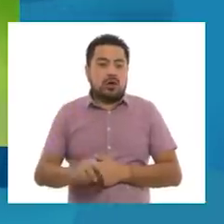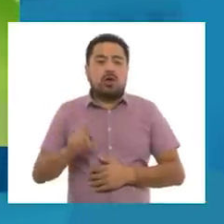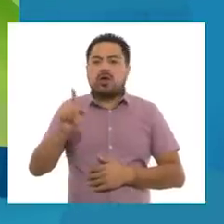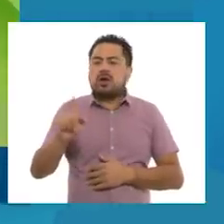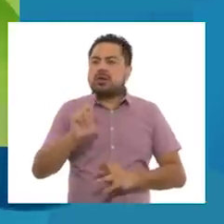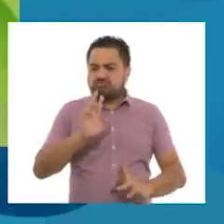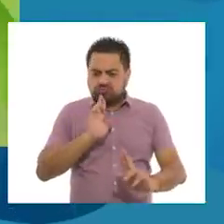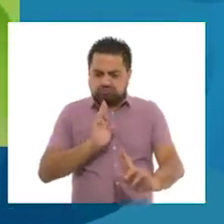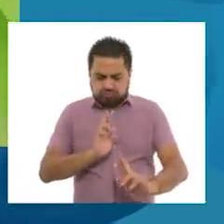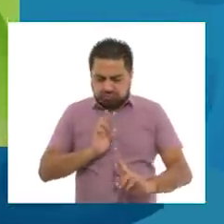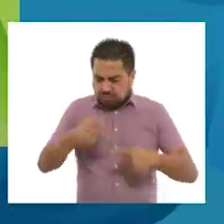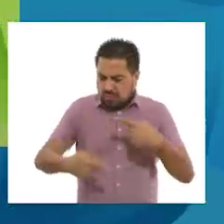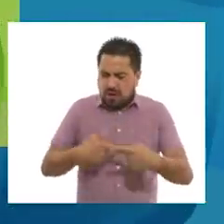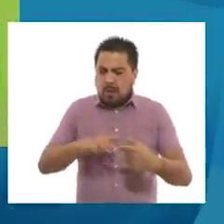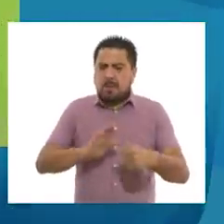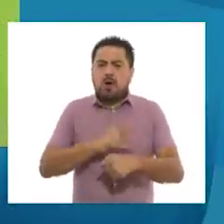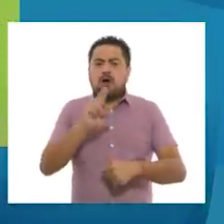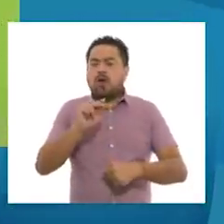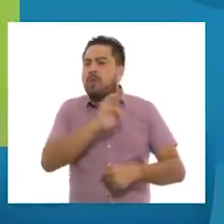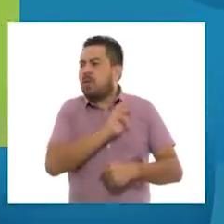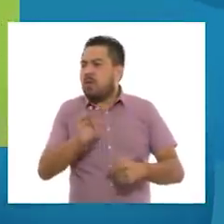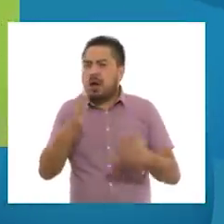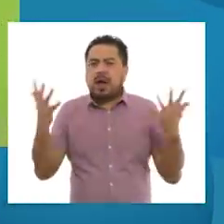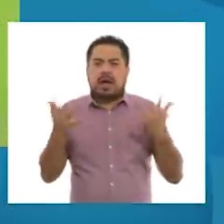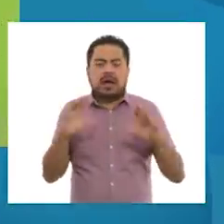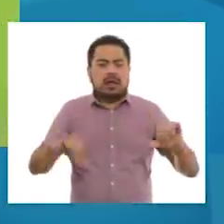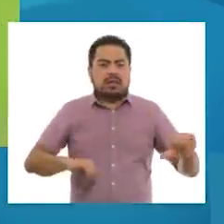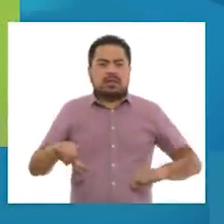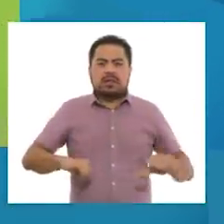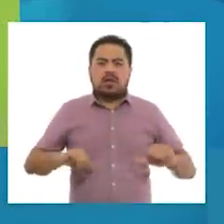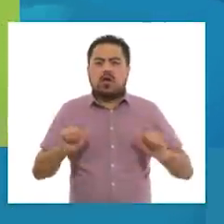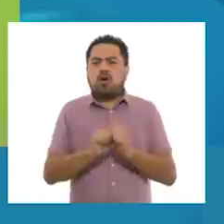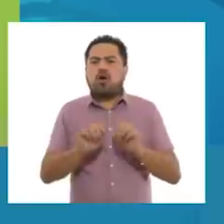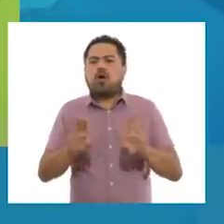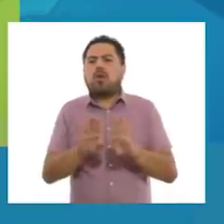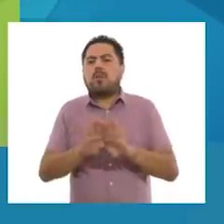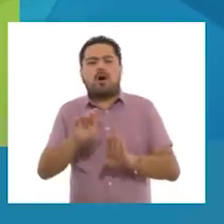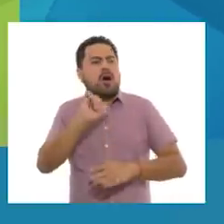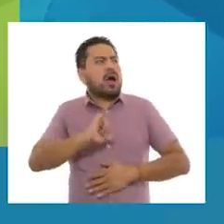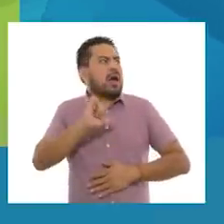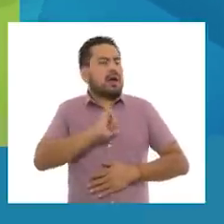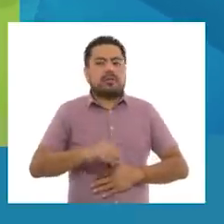a la pregunta, ¿por qué no podemos hacer nuestras actividades como antes?